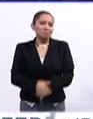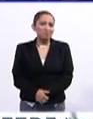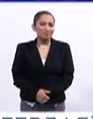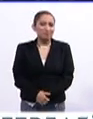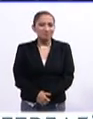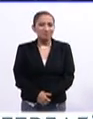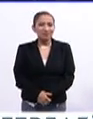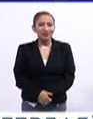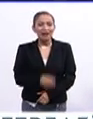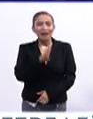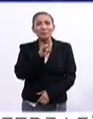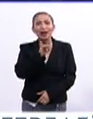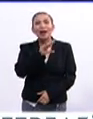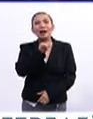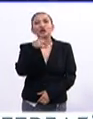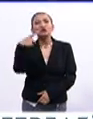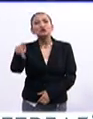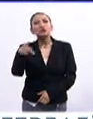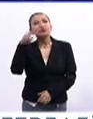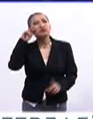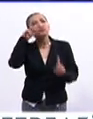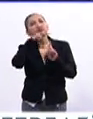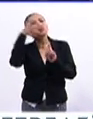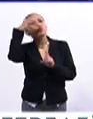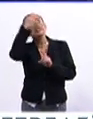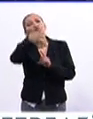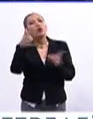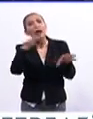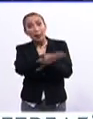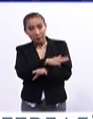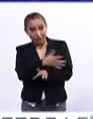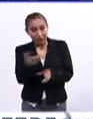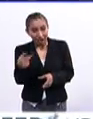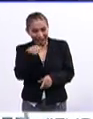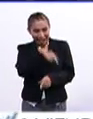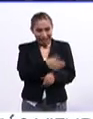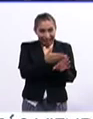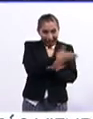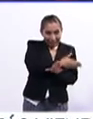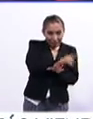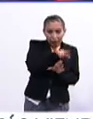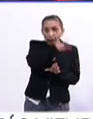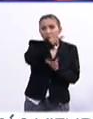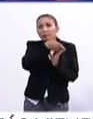Claro. Bianca, ¿y cómo cambió tu perspectiva de tu futuro a partir de esta